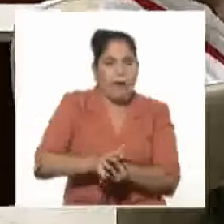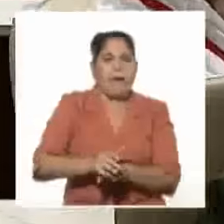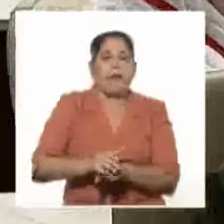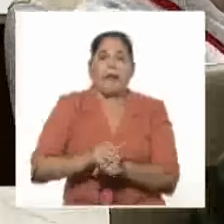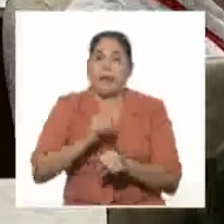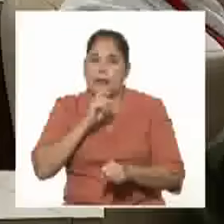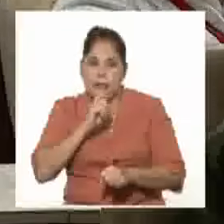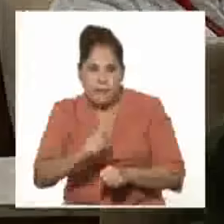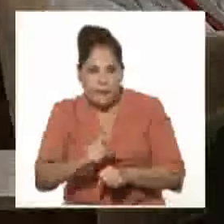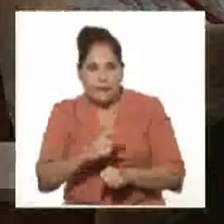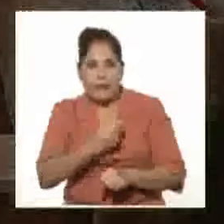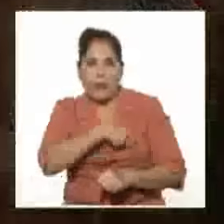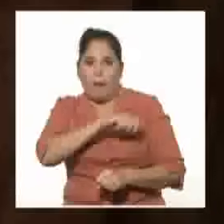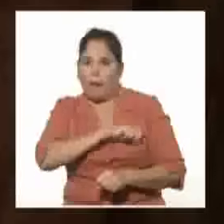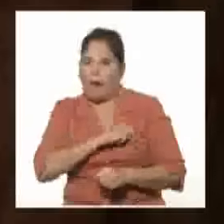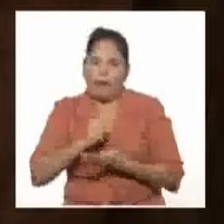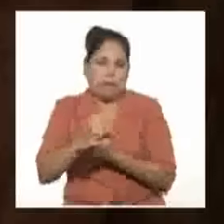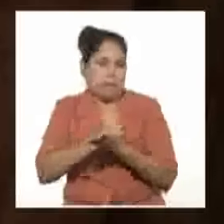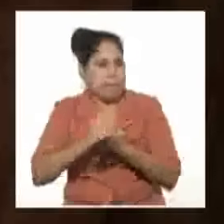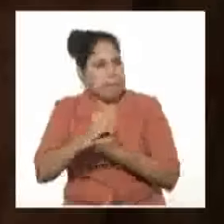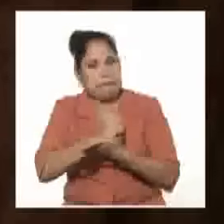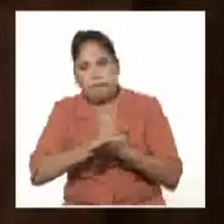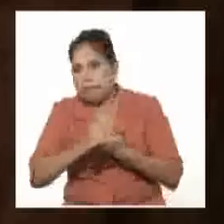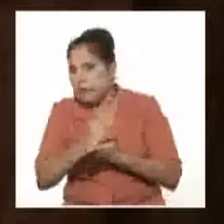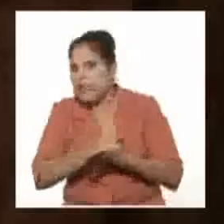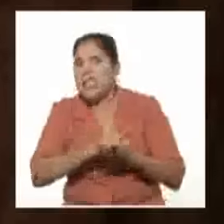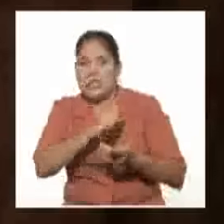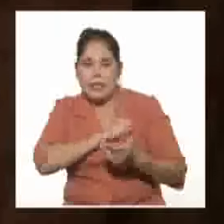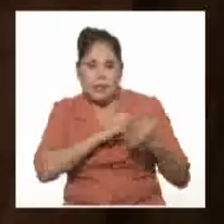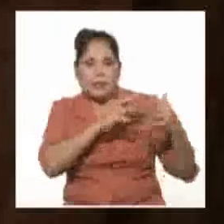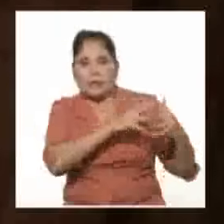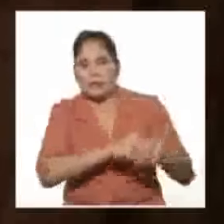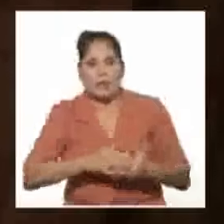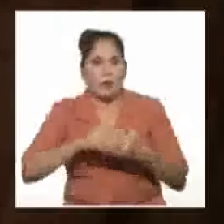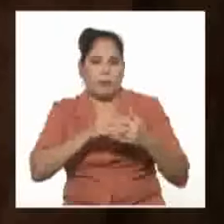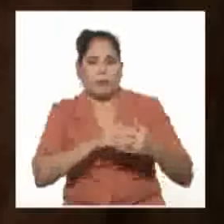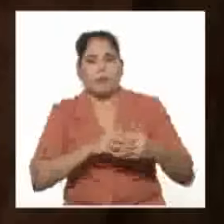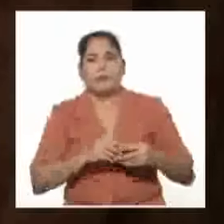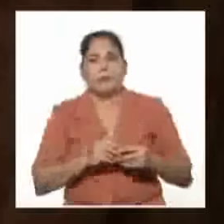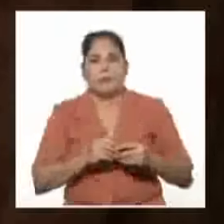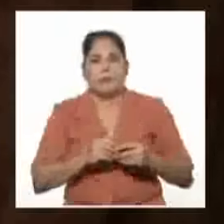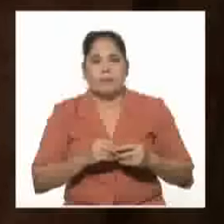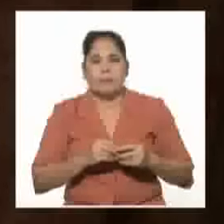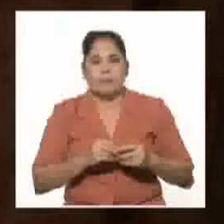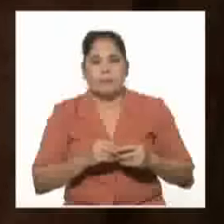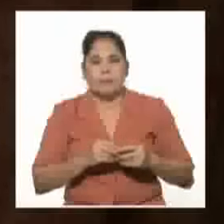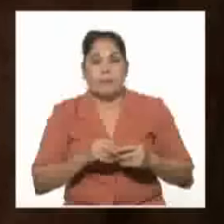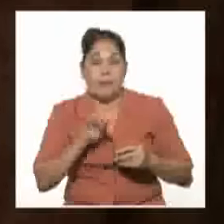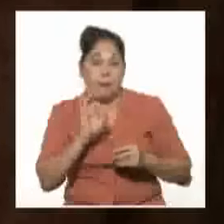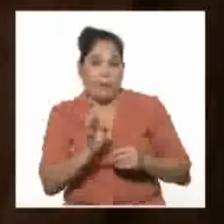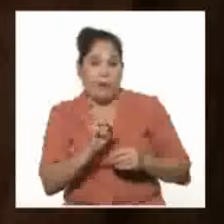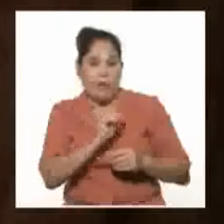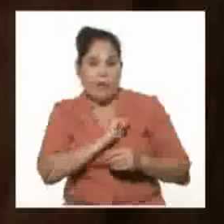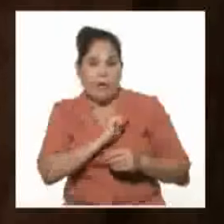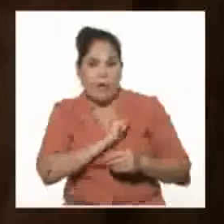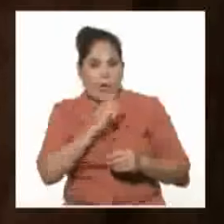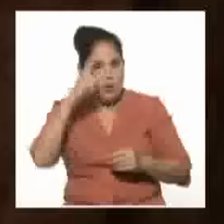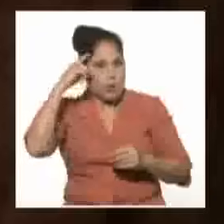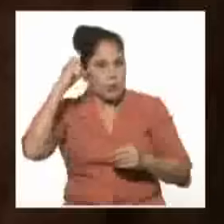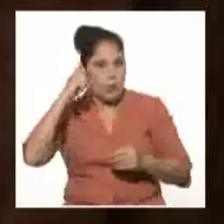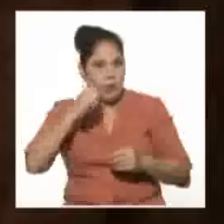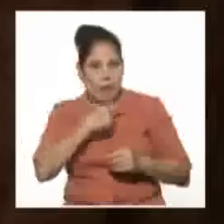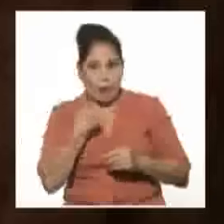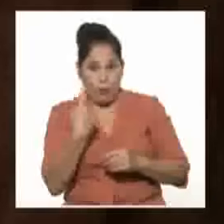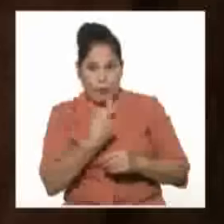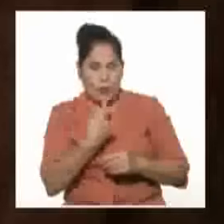desgaste, a golpe de medidas coercitivas que limitan sensiblemente nuestro marco de acción, deteniendo sueños y empeños